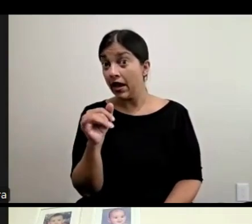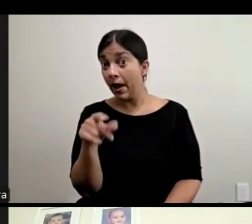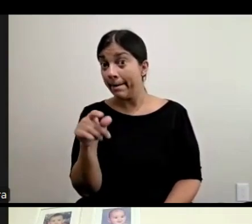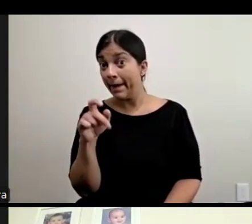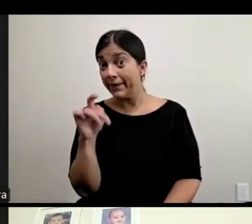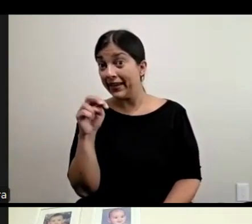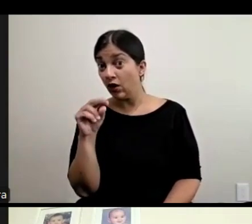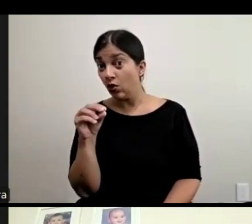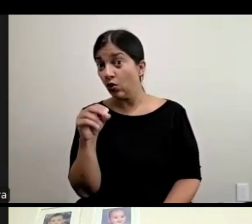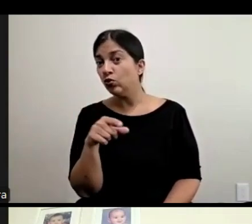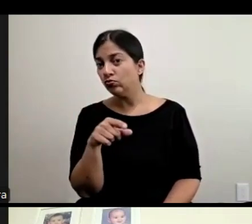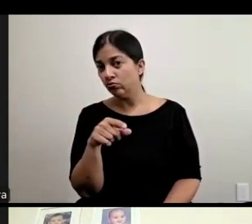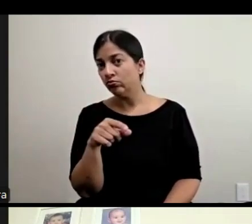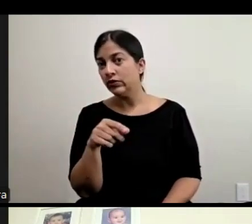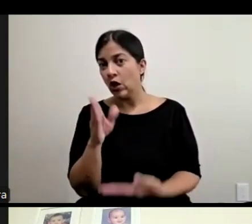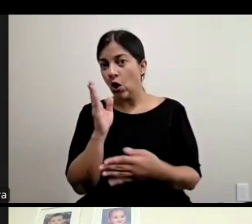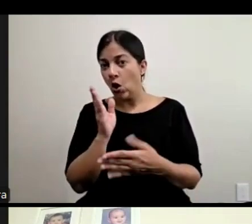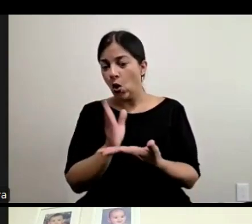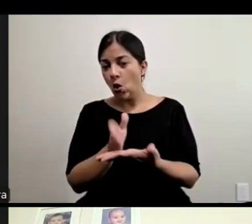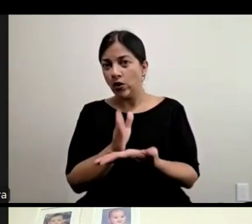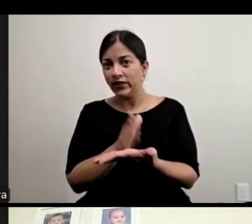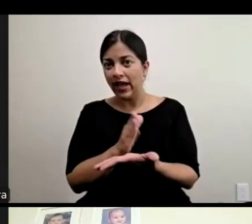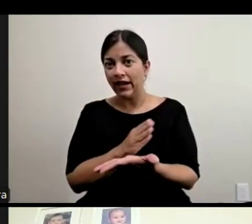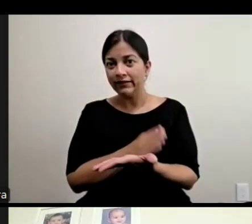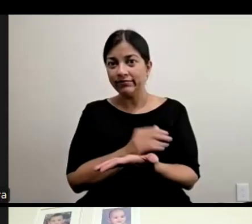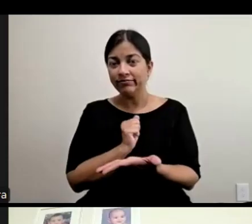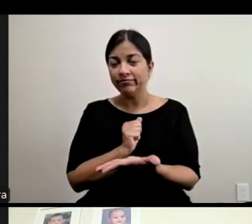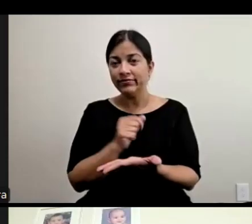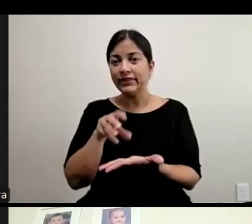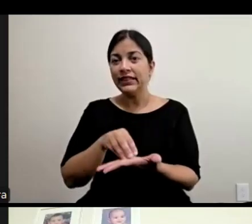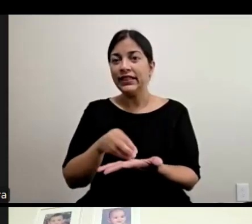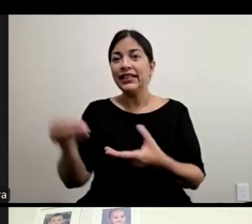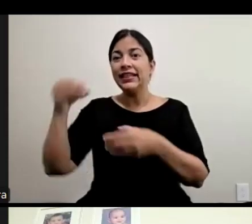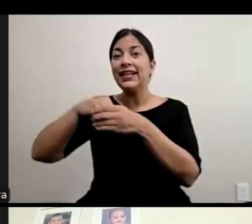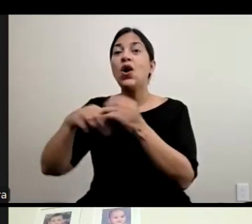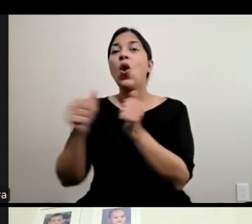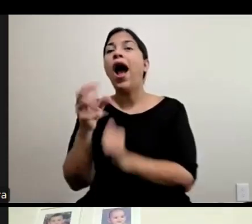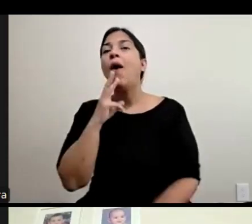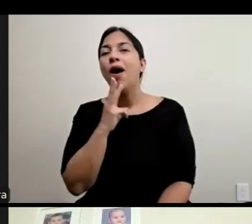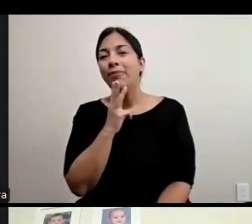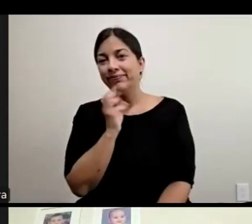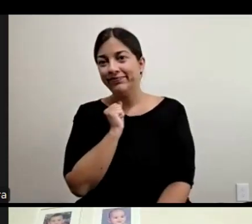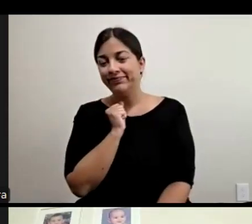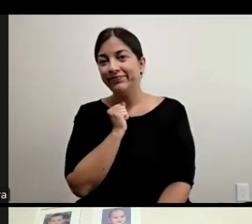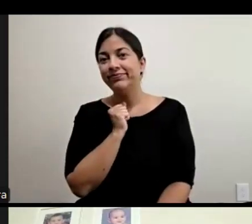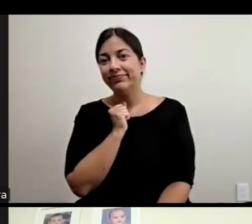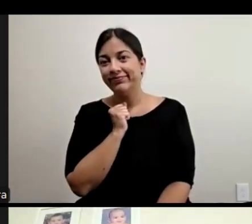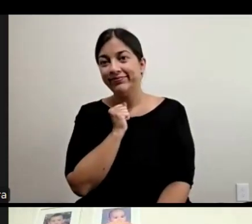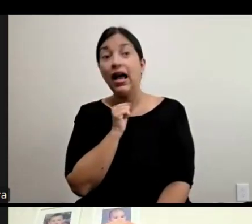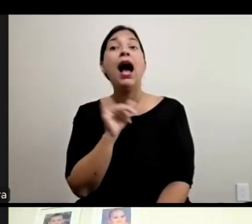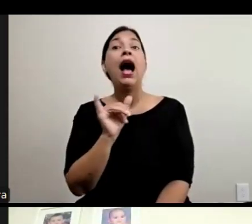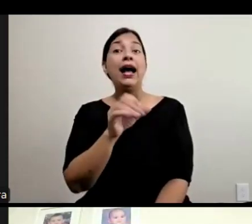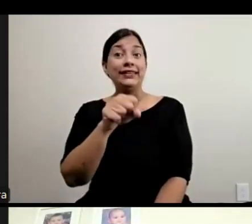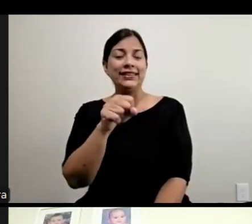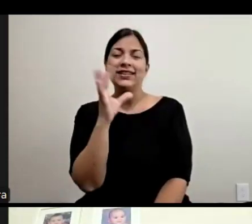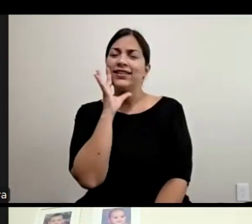unas rojaditas y échaselas al can de agua. Sí, no, ya lo hice. Le da un saborcito